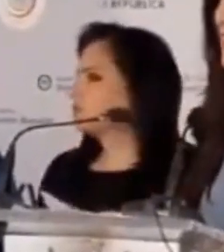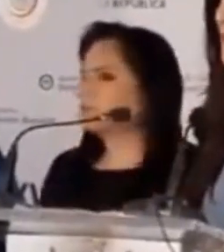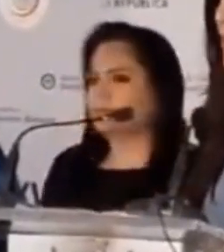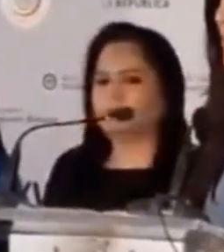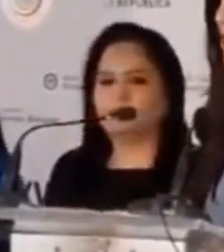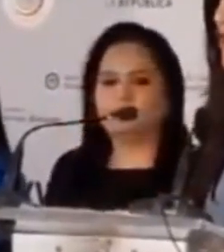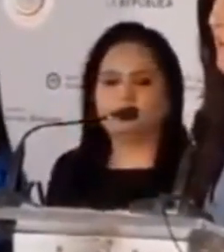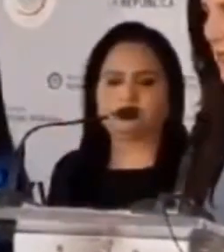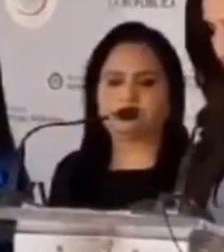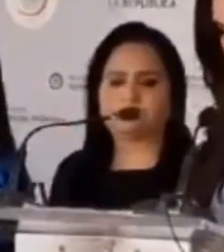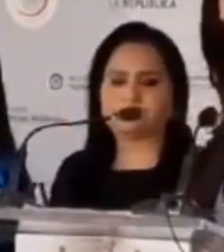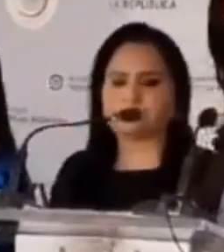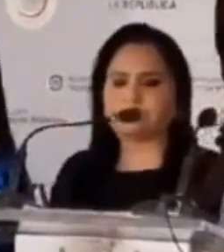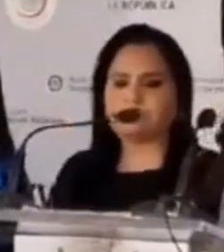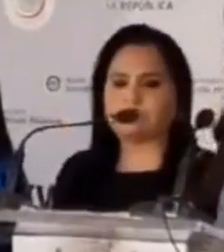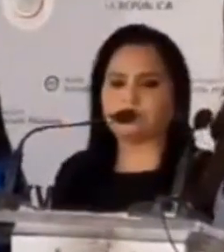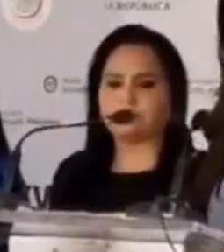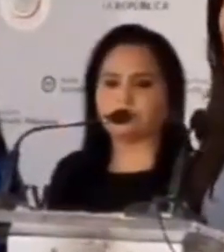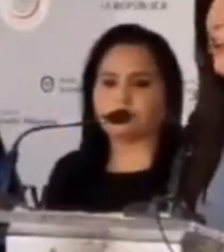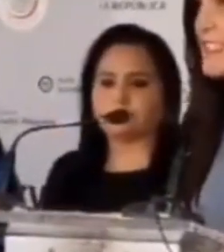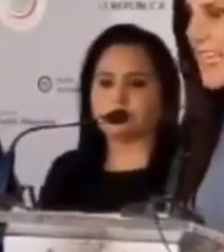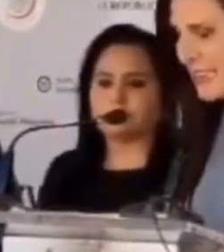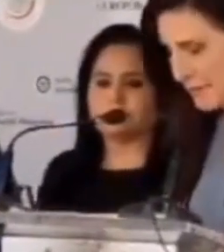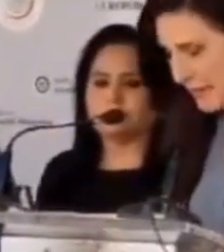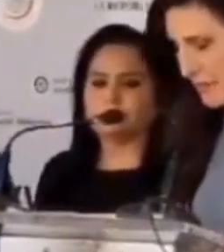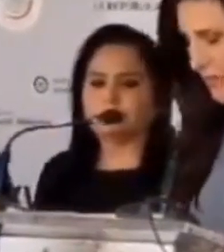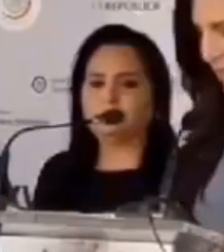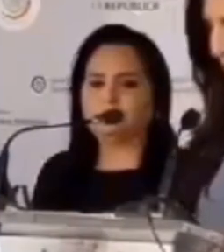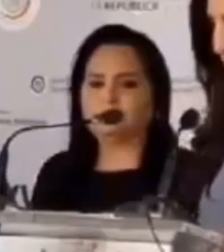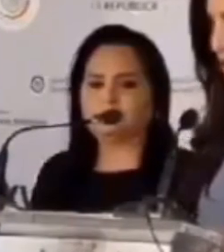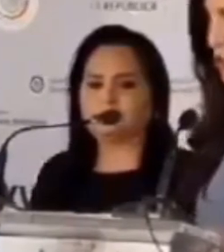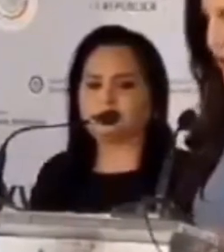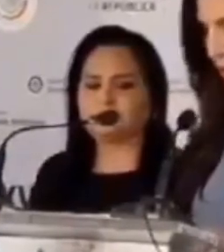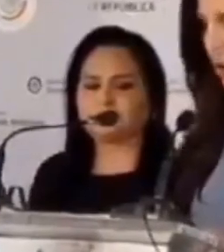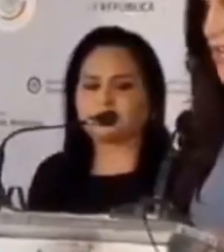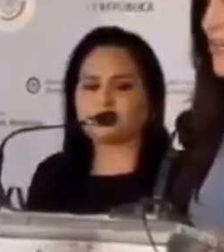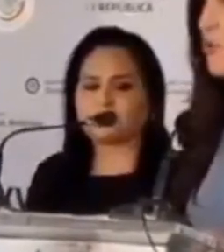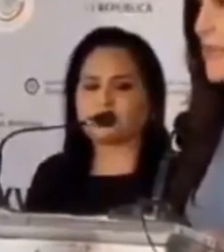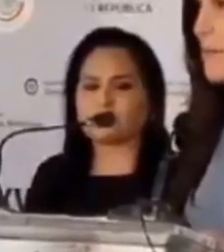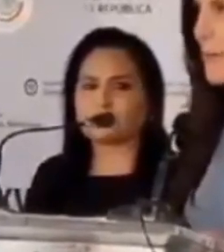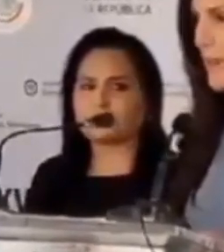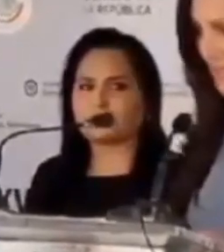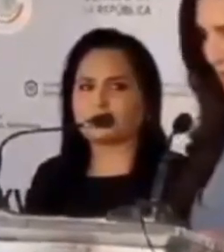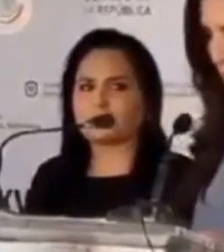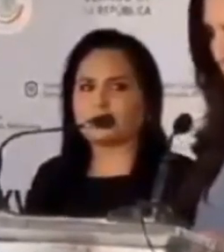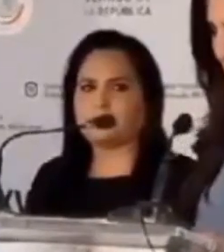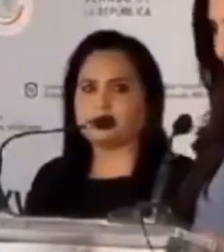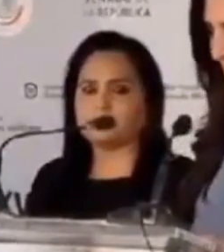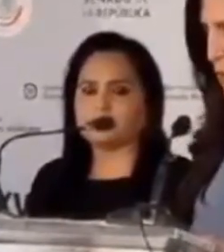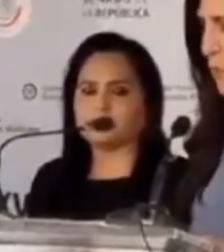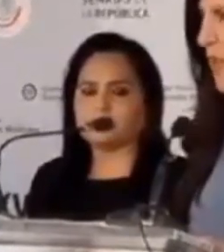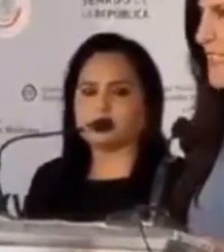que el Poder Judicial se ha convertido en un brazo político de la oposición y se ha convertido en alcahuete